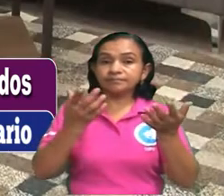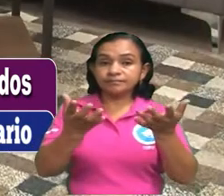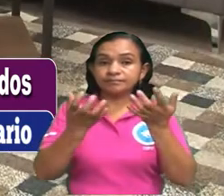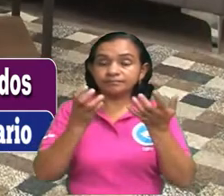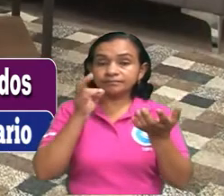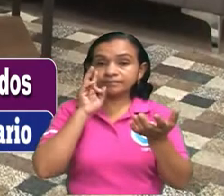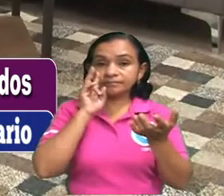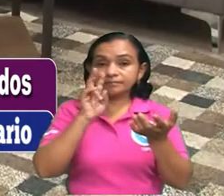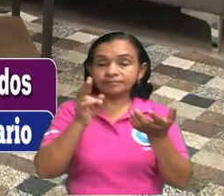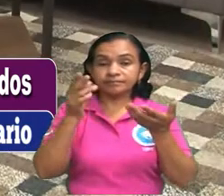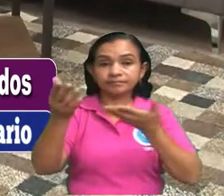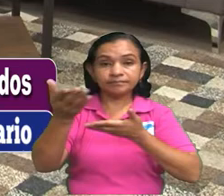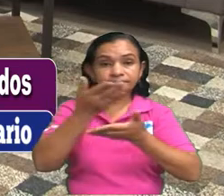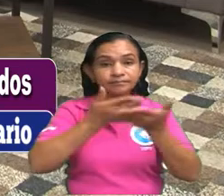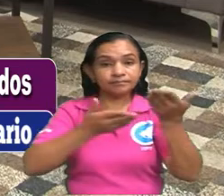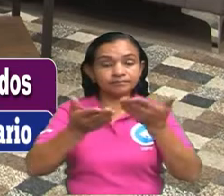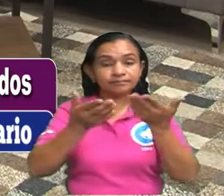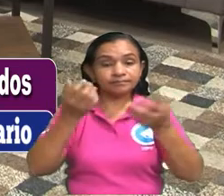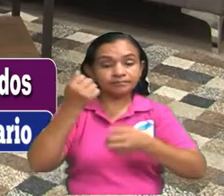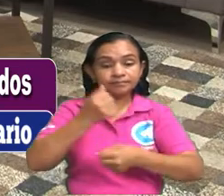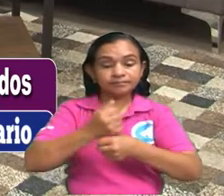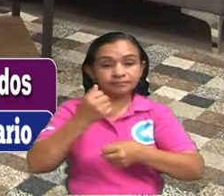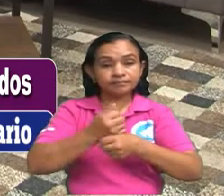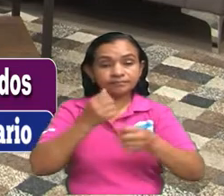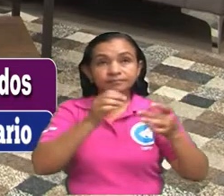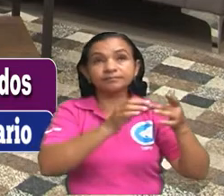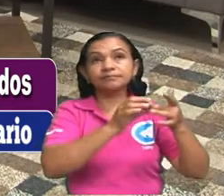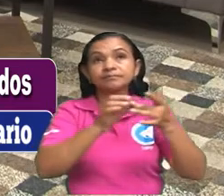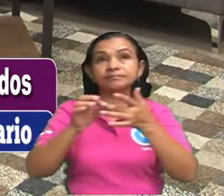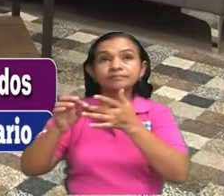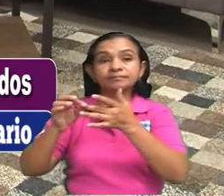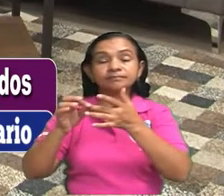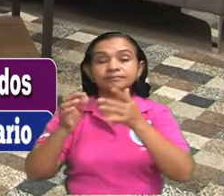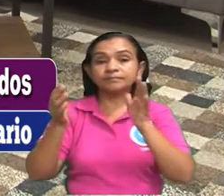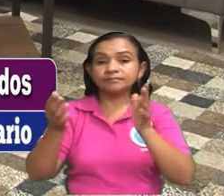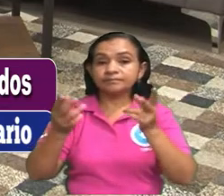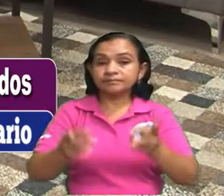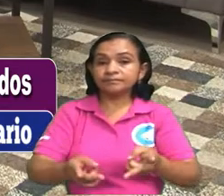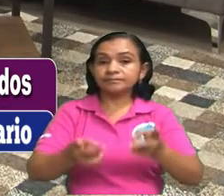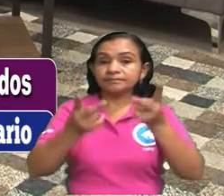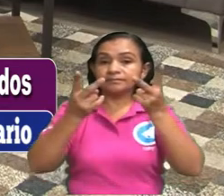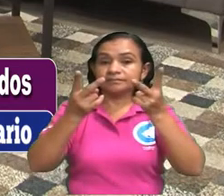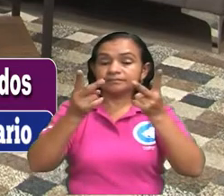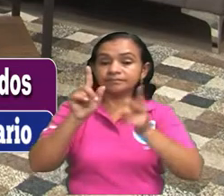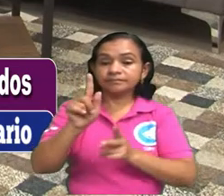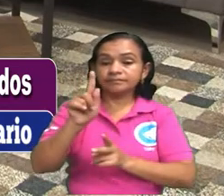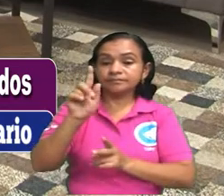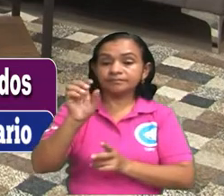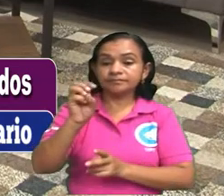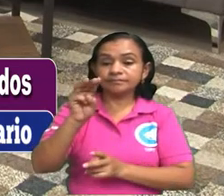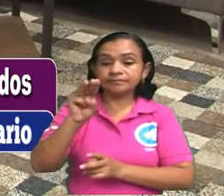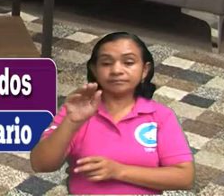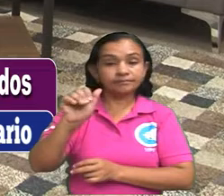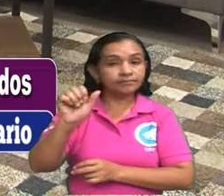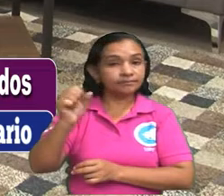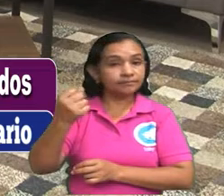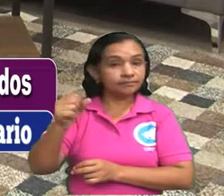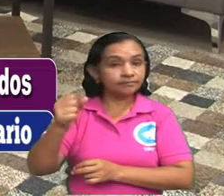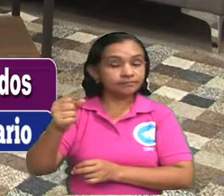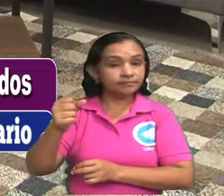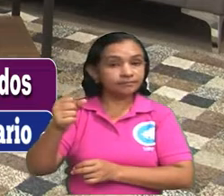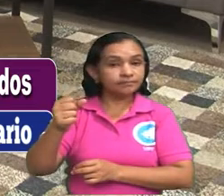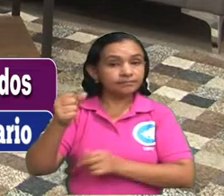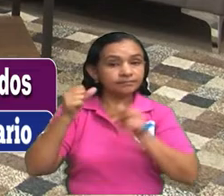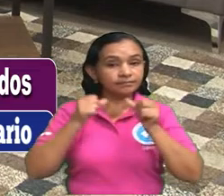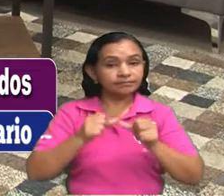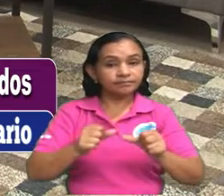que compartiéramos con nuestra audiencia un trabajo, un reporte especial sobre la vida del comandante Tomás Borges, y a partir de esto